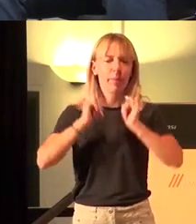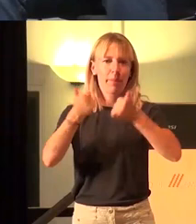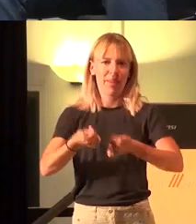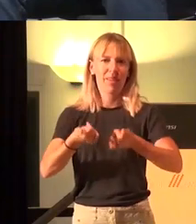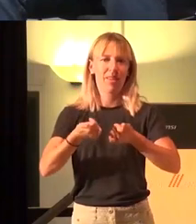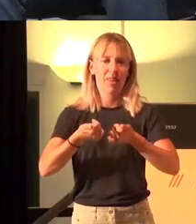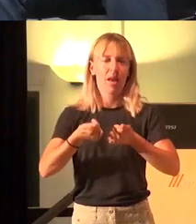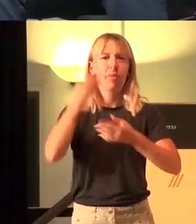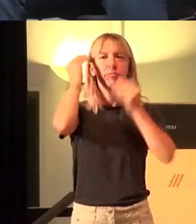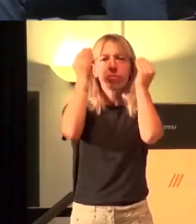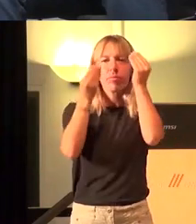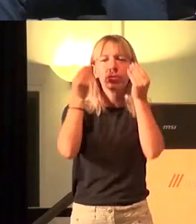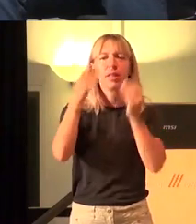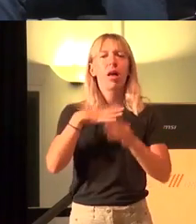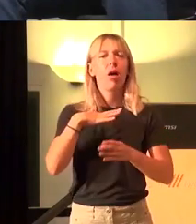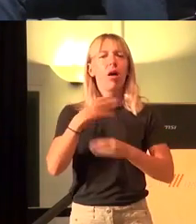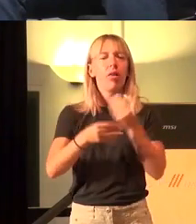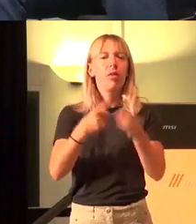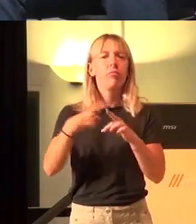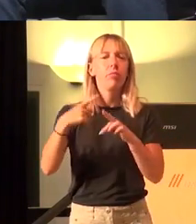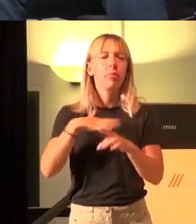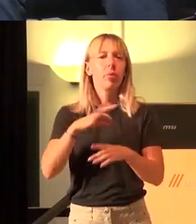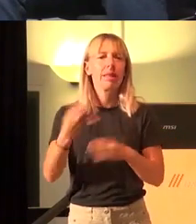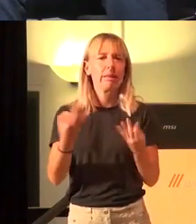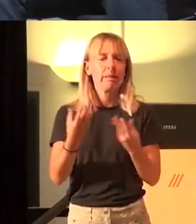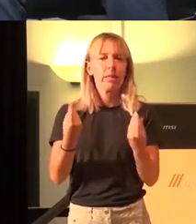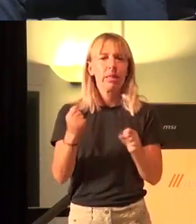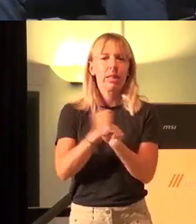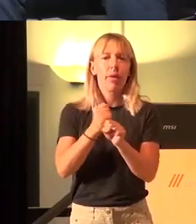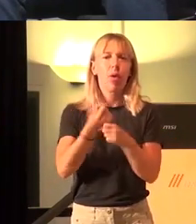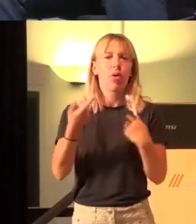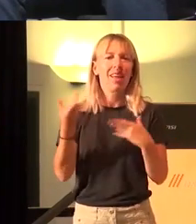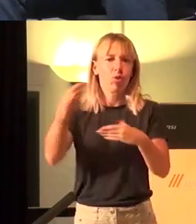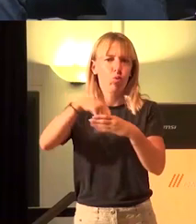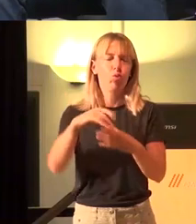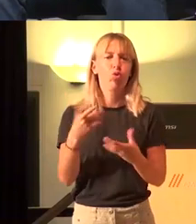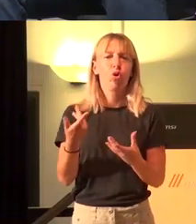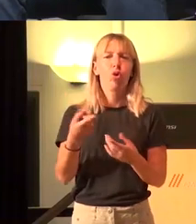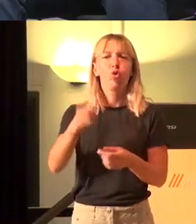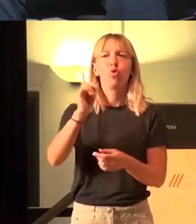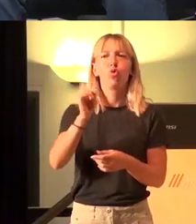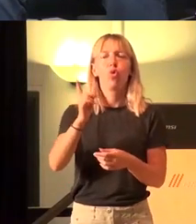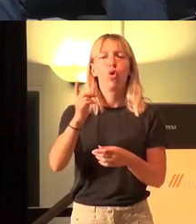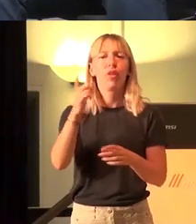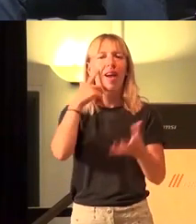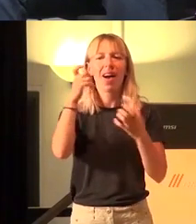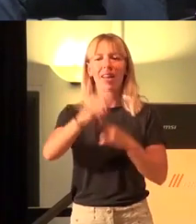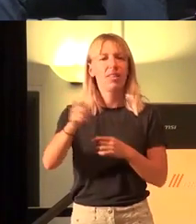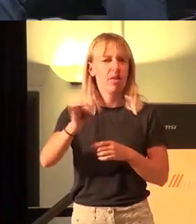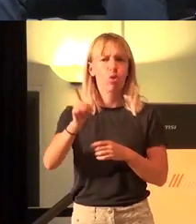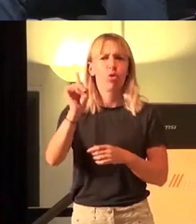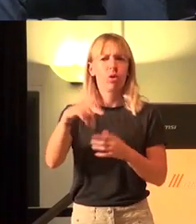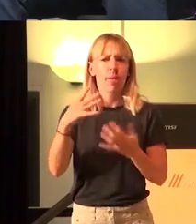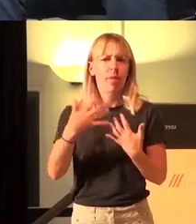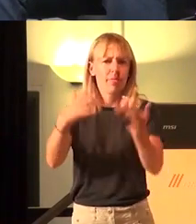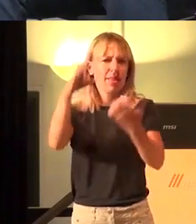empezamos a pensar qué se podía hacer con el trabajo por la inclusión de no solo de artistas, también de